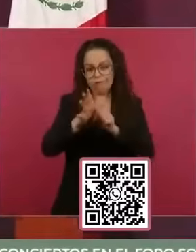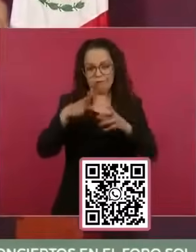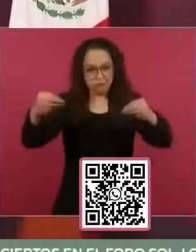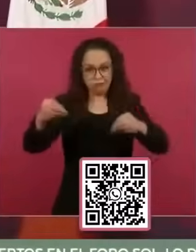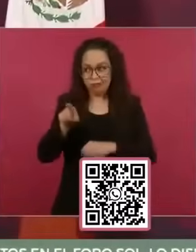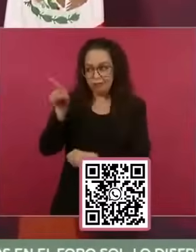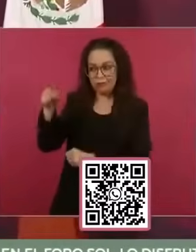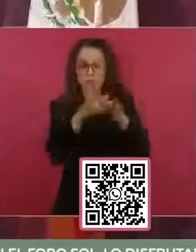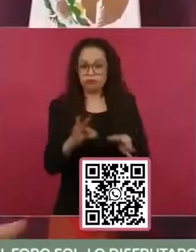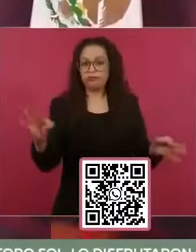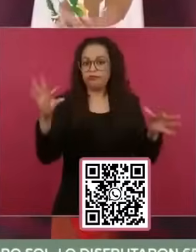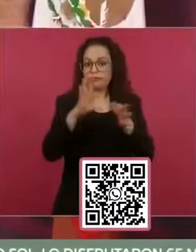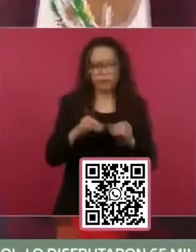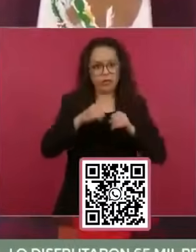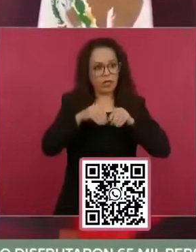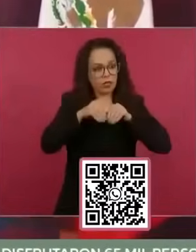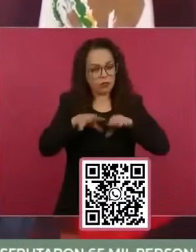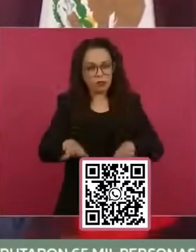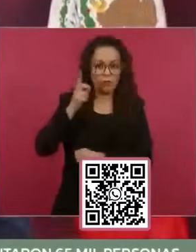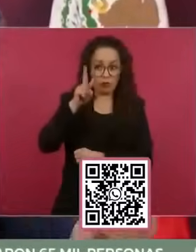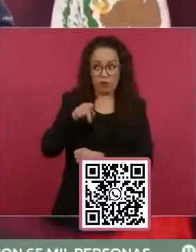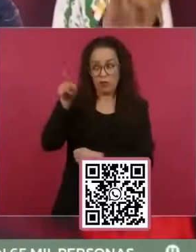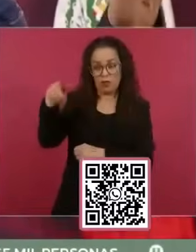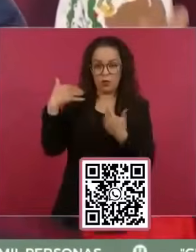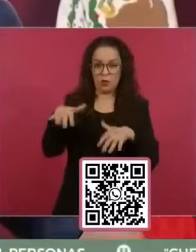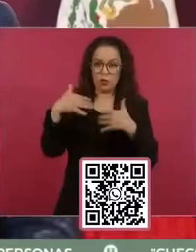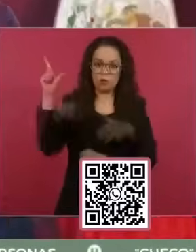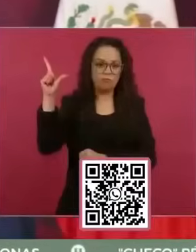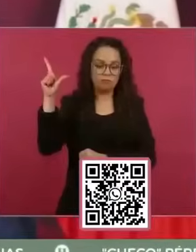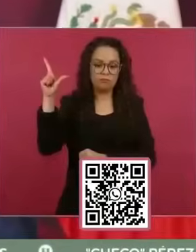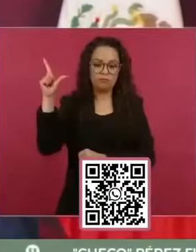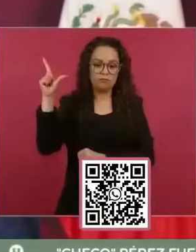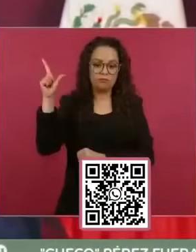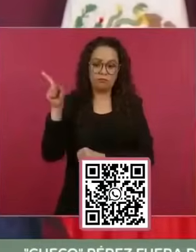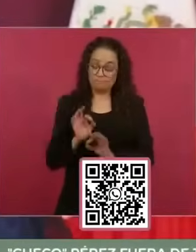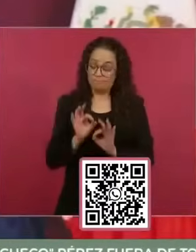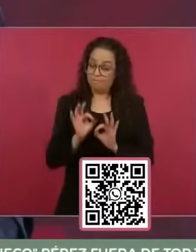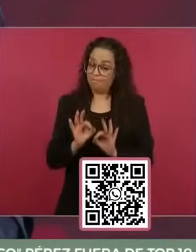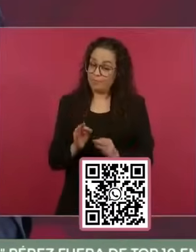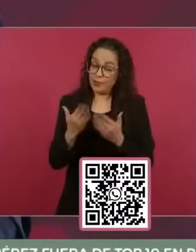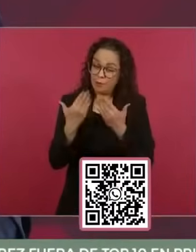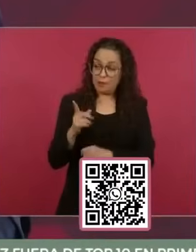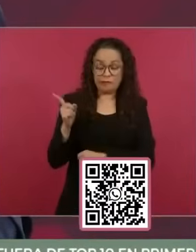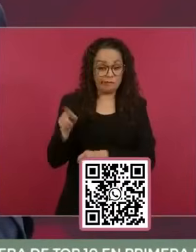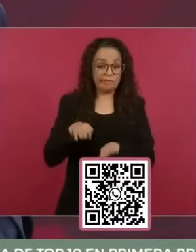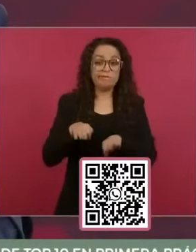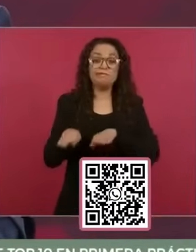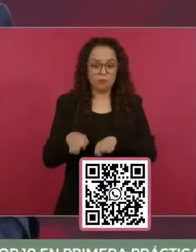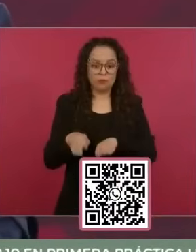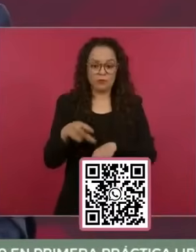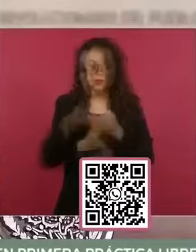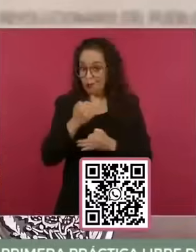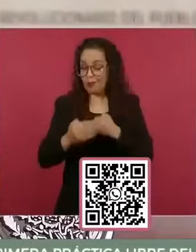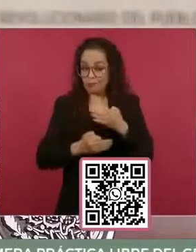López-Gatell, aquí dando la cara. Y un profesional pues, de primer orden, buen servidor público. Pero así todos,